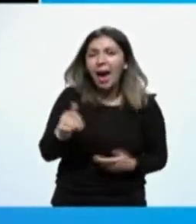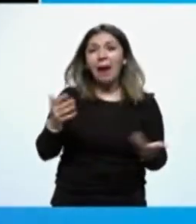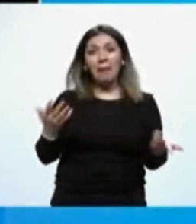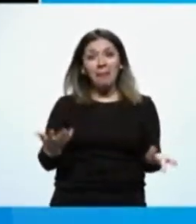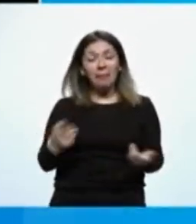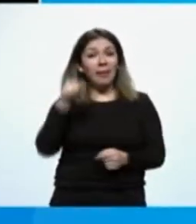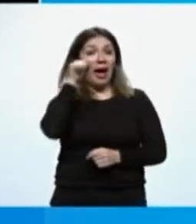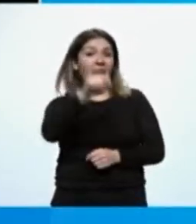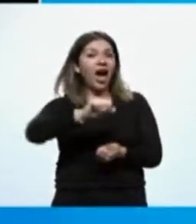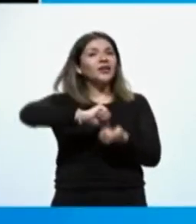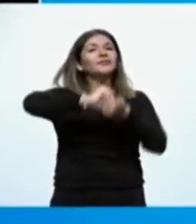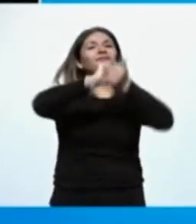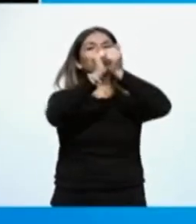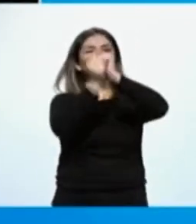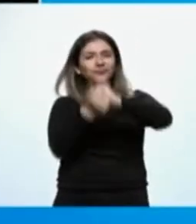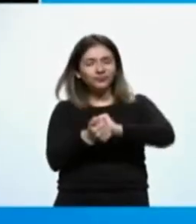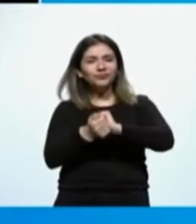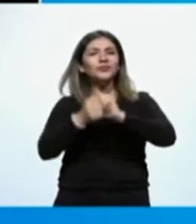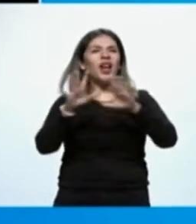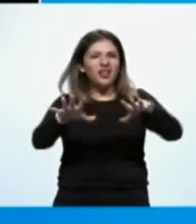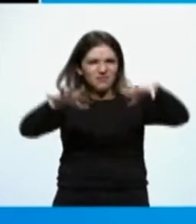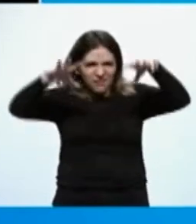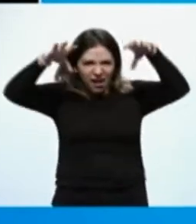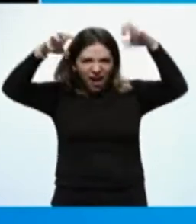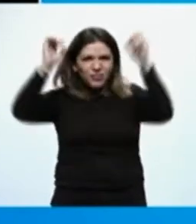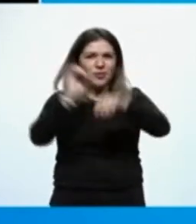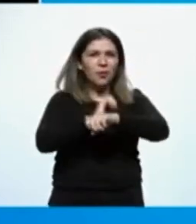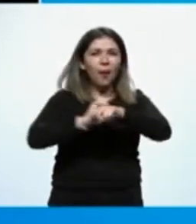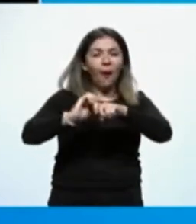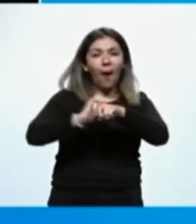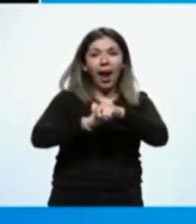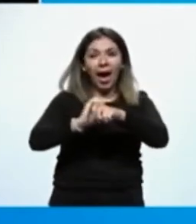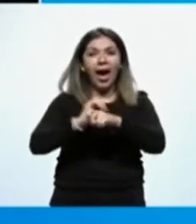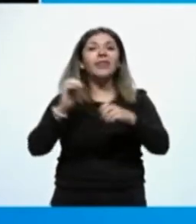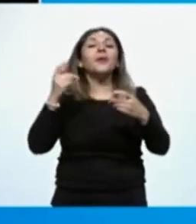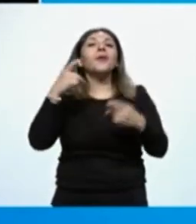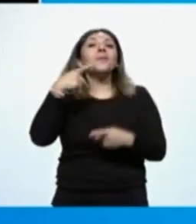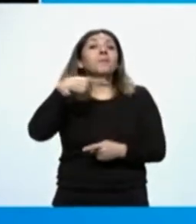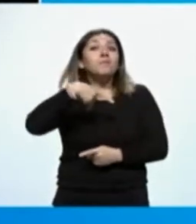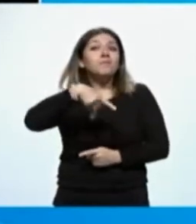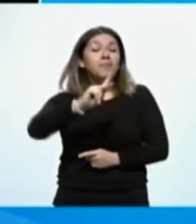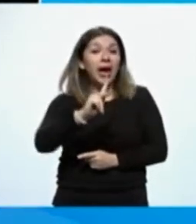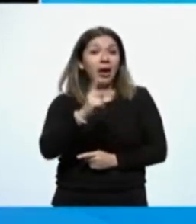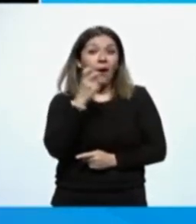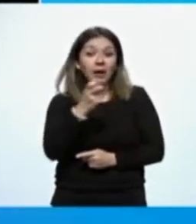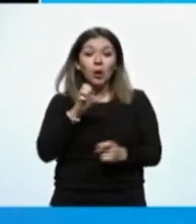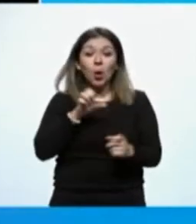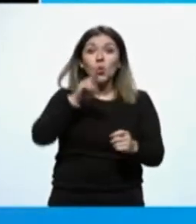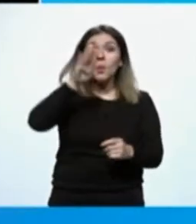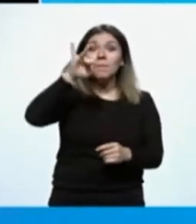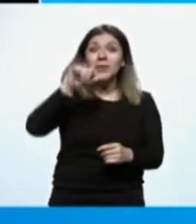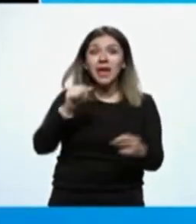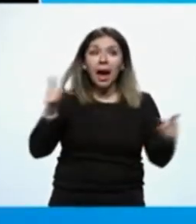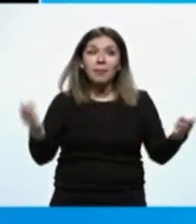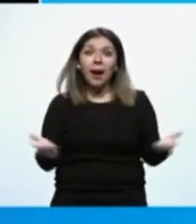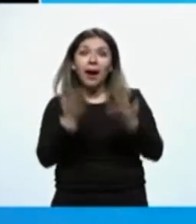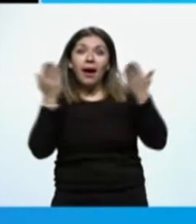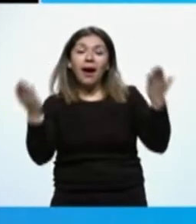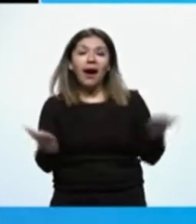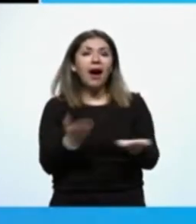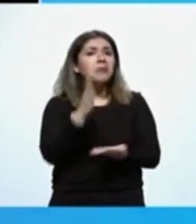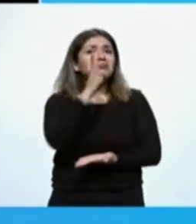se convirtió en un monstruo morado, pero esta sabrosa cumbia no